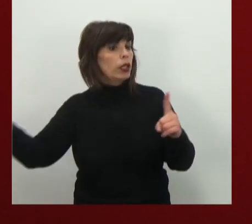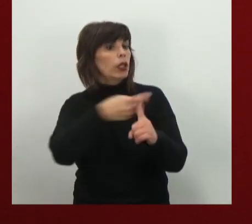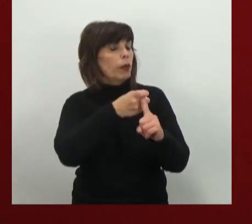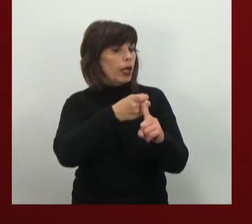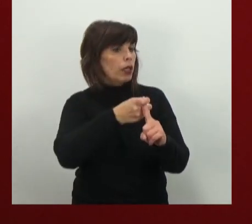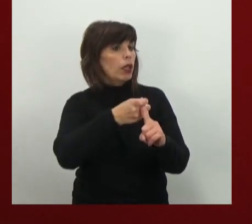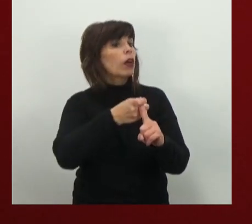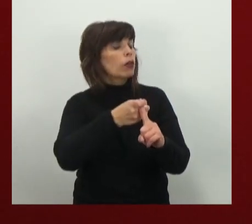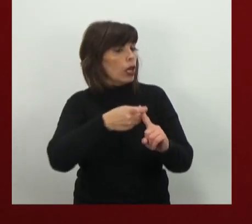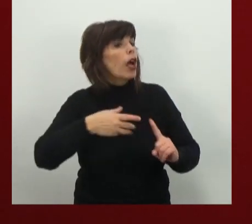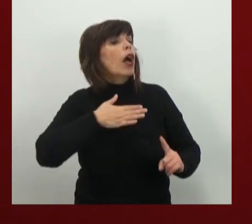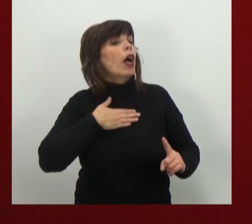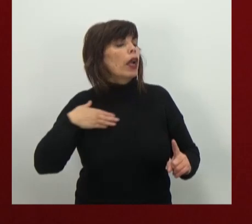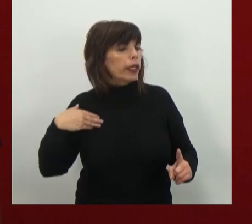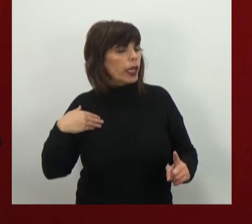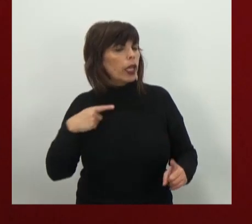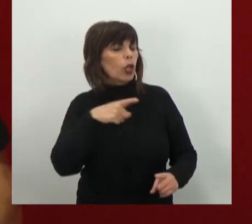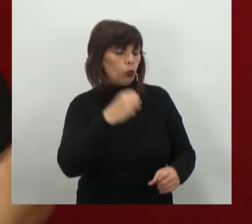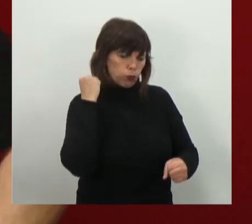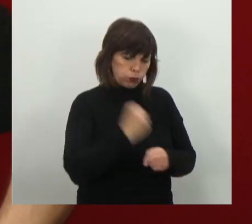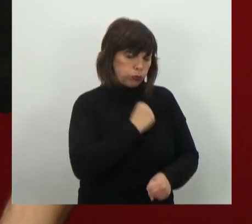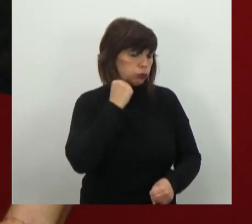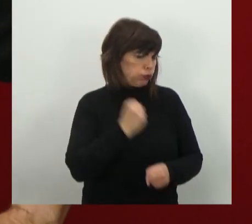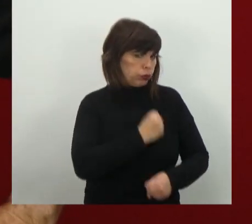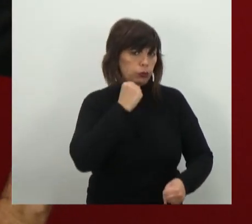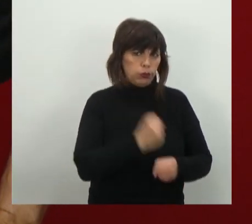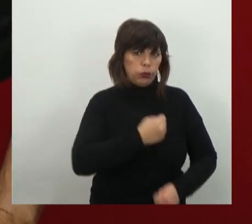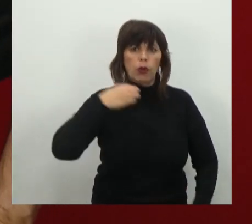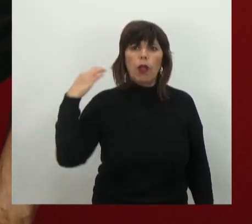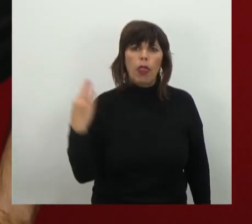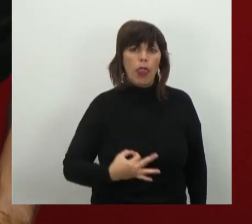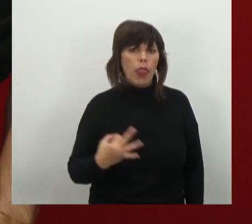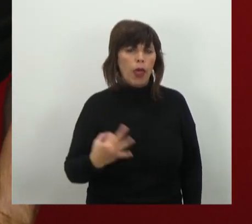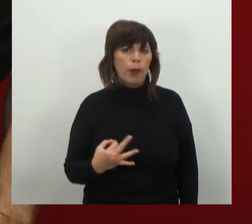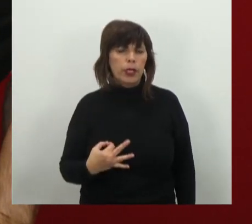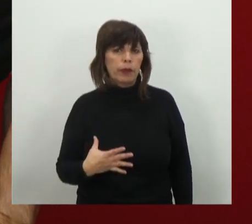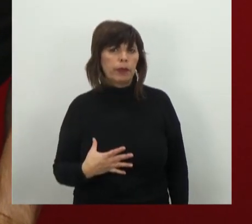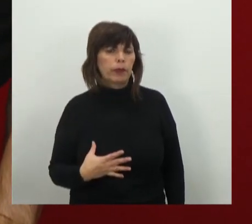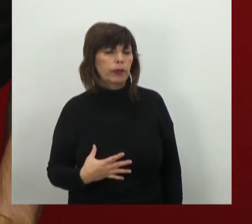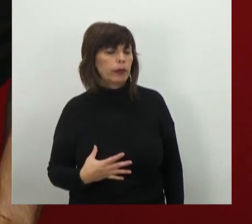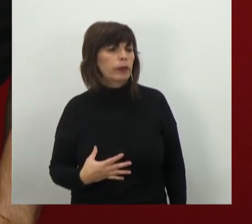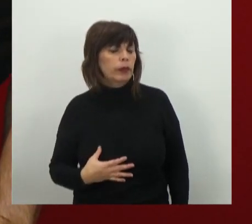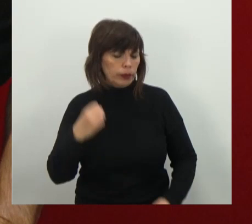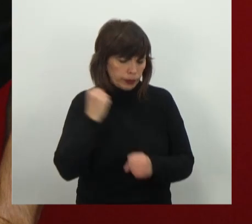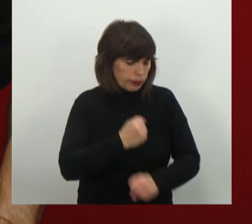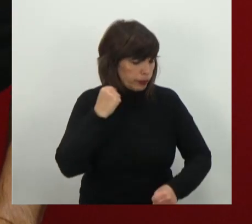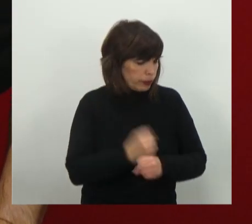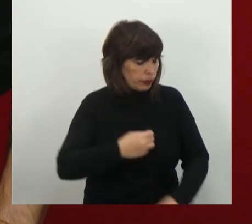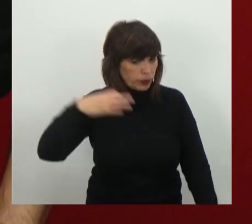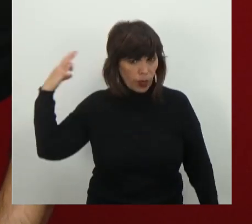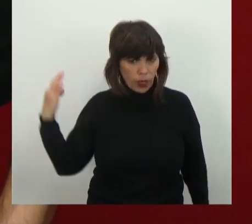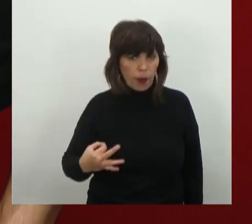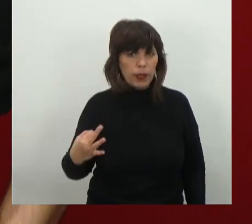duramente. Aquí hay que currar y punto. Aquí hay que currar. Hay que trabajar.